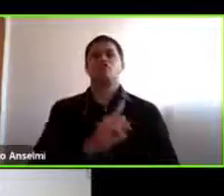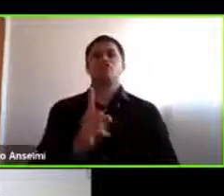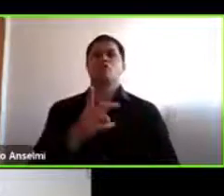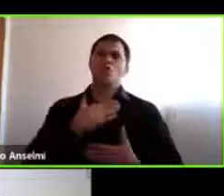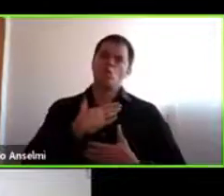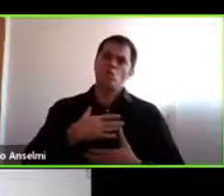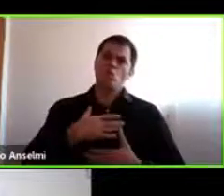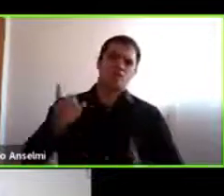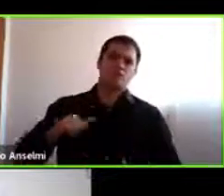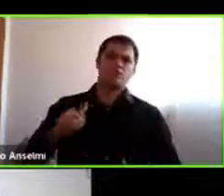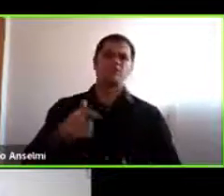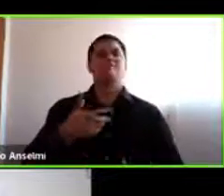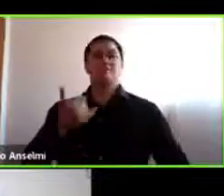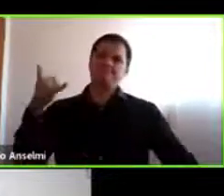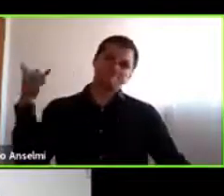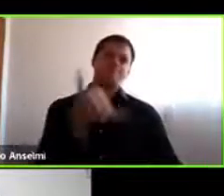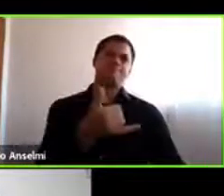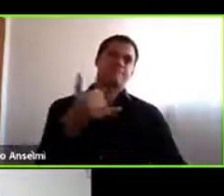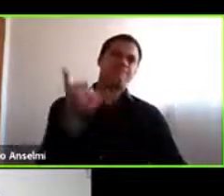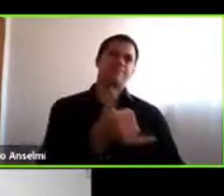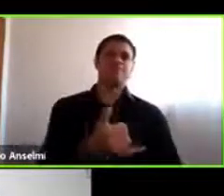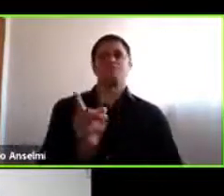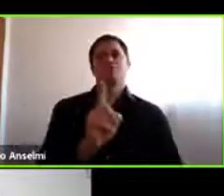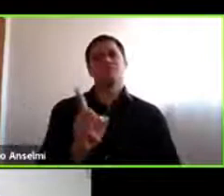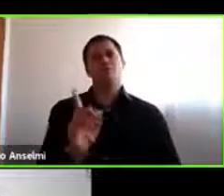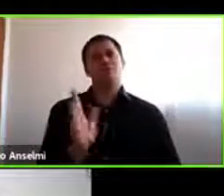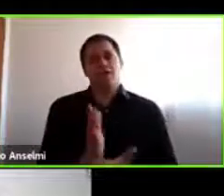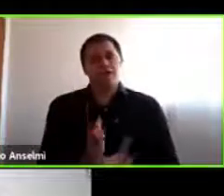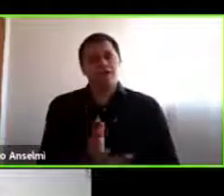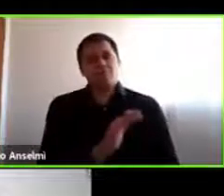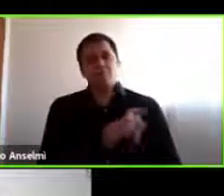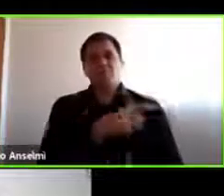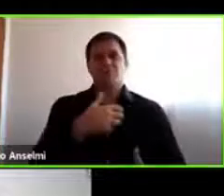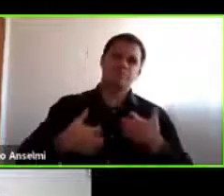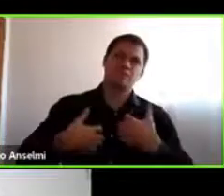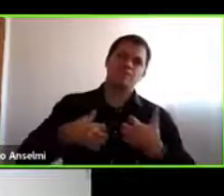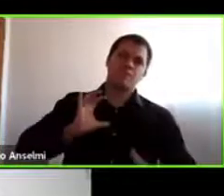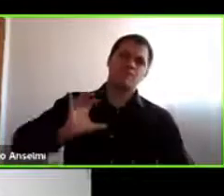forzaría porque eso puede ser como contraproducente